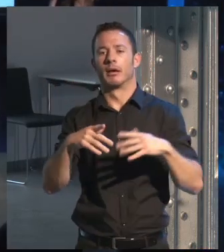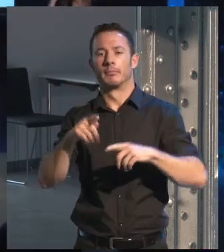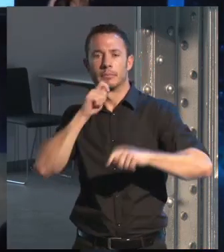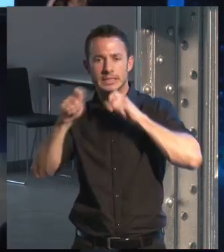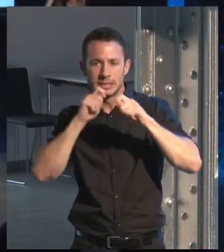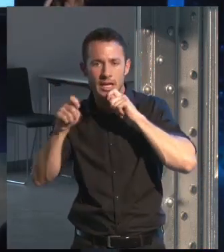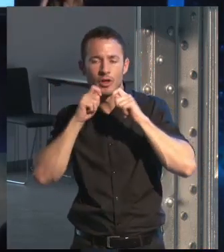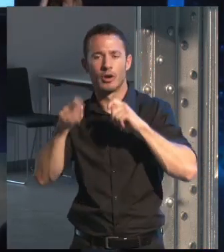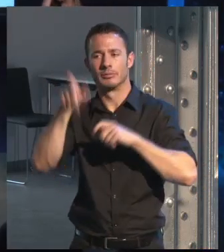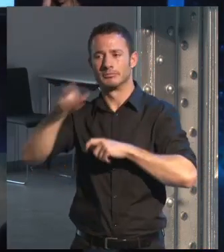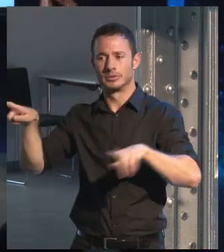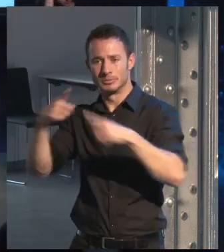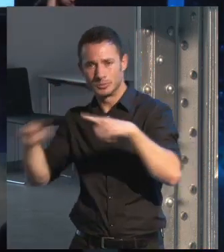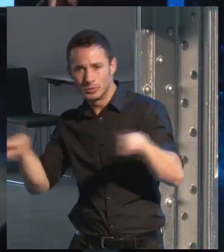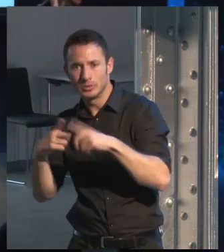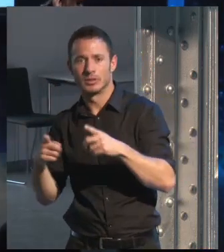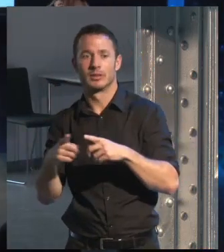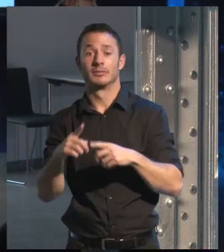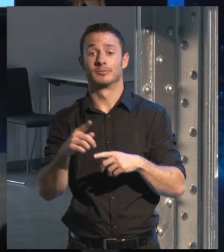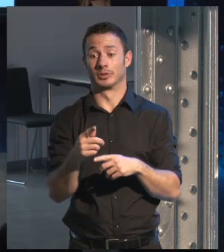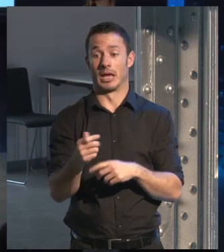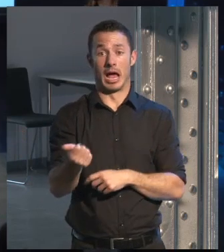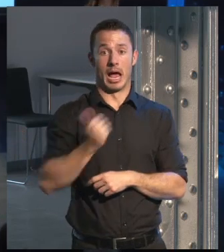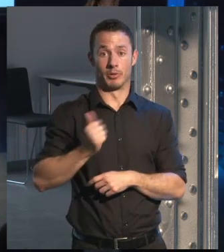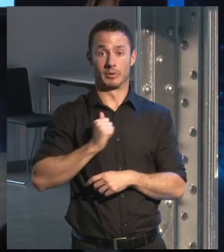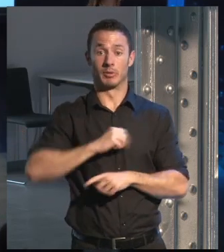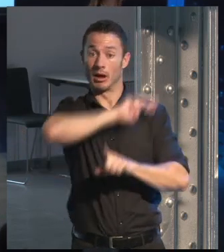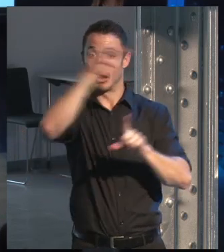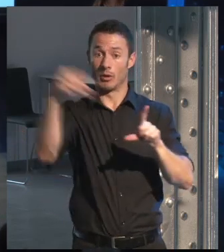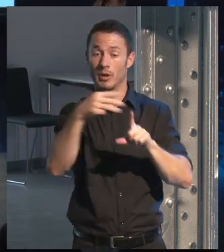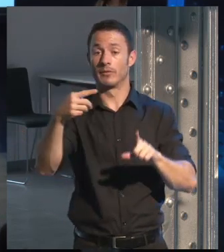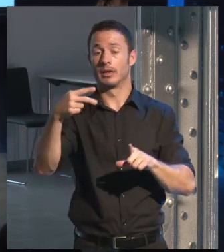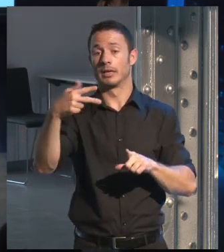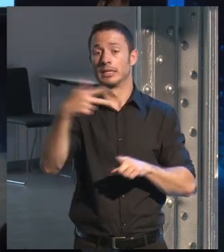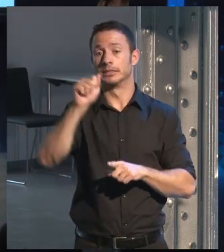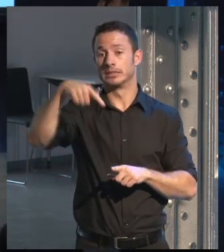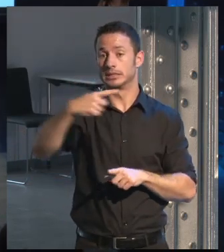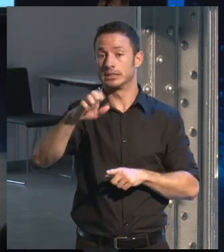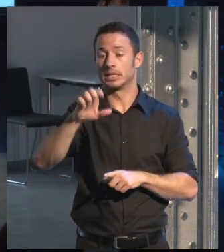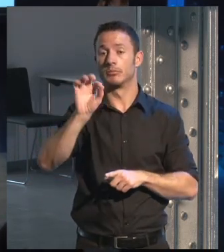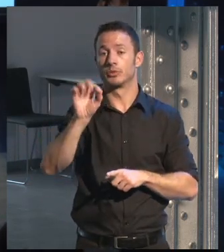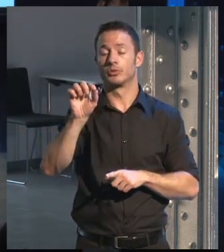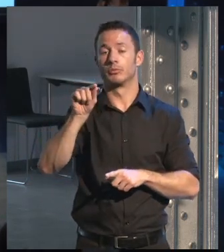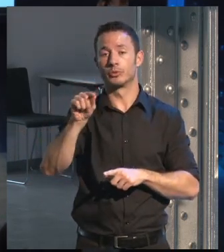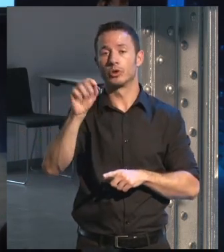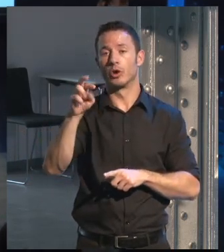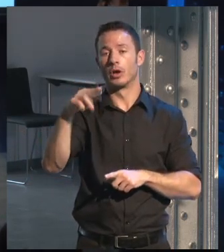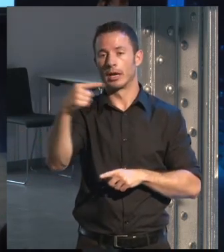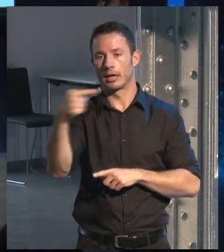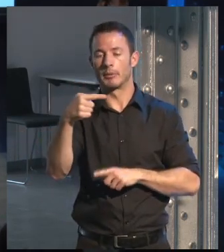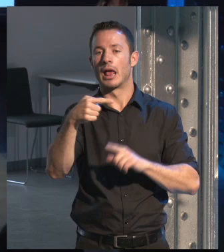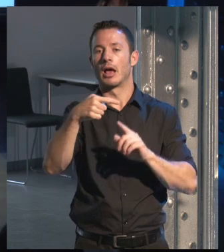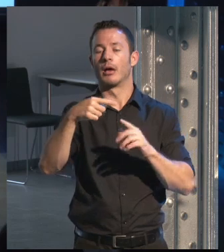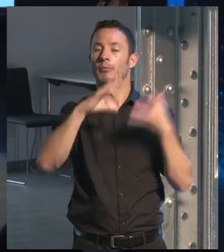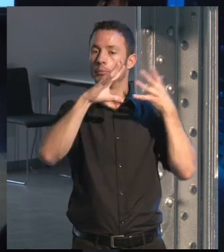este tirón iniciamos una recogida de firmas en change.org para pedirle al gobierno este protocolo contra el bullying. El pasado 4 de